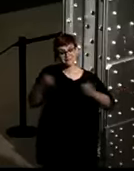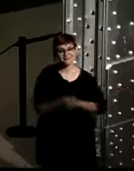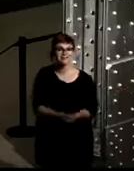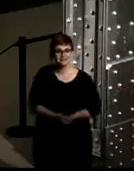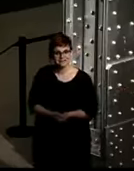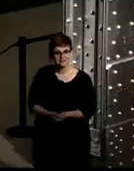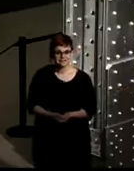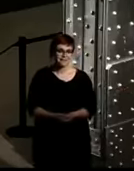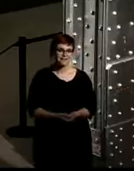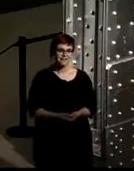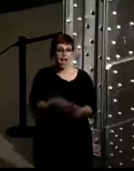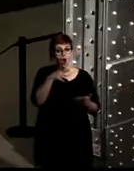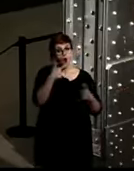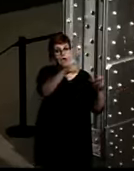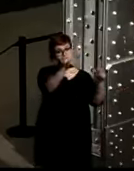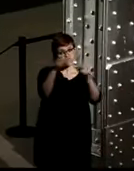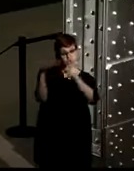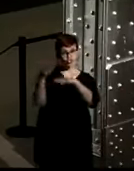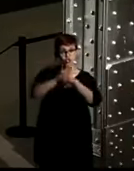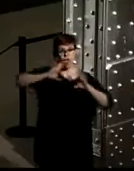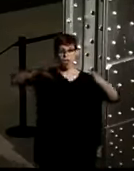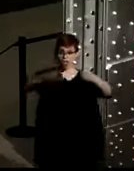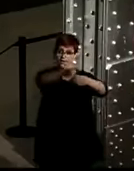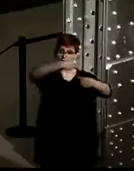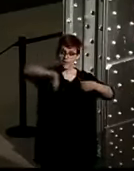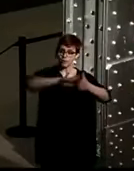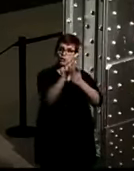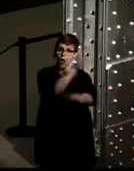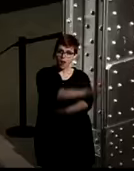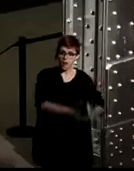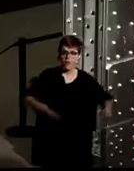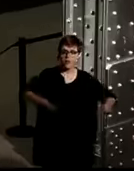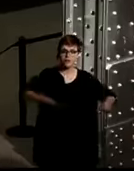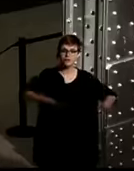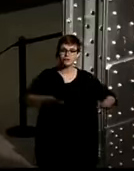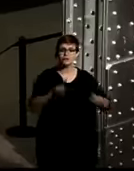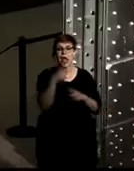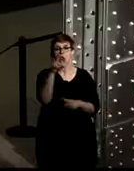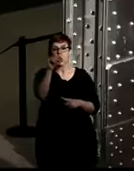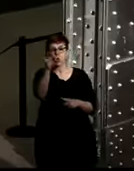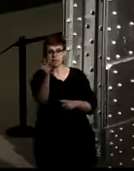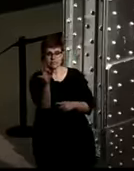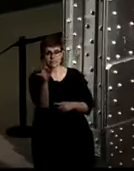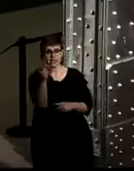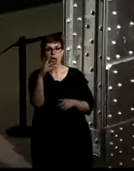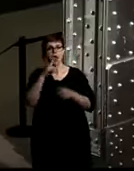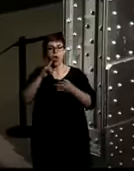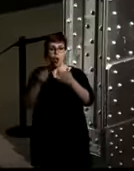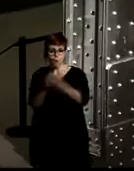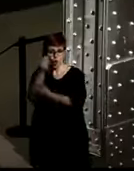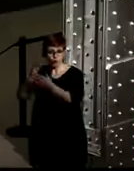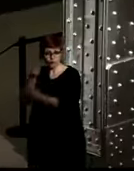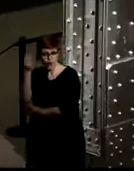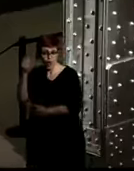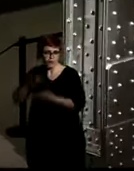hacer unas fotos a todo el equipo, a los niños, a Luis, a los productores, a todo el